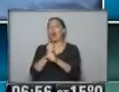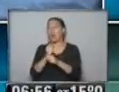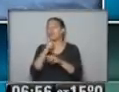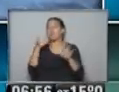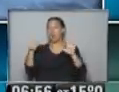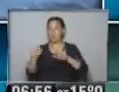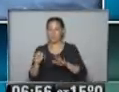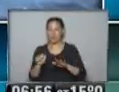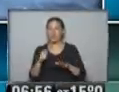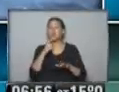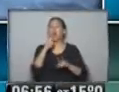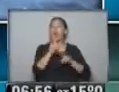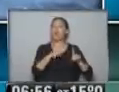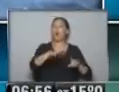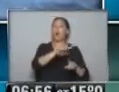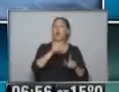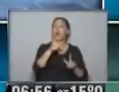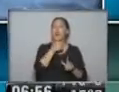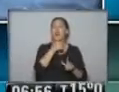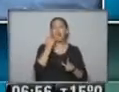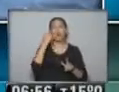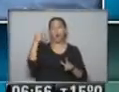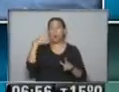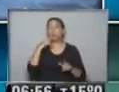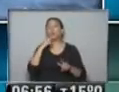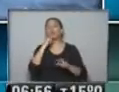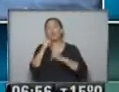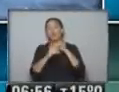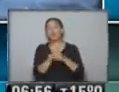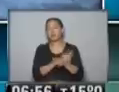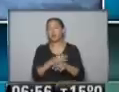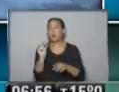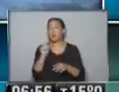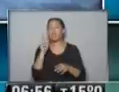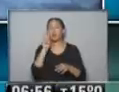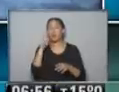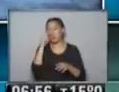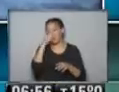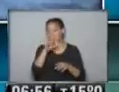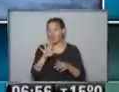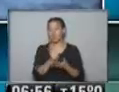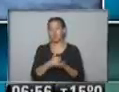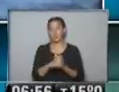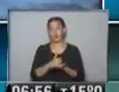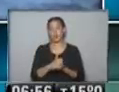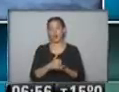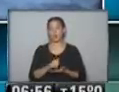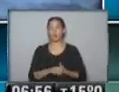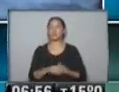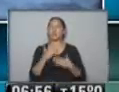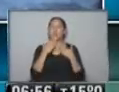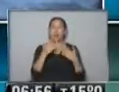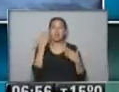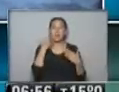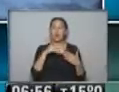Nadia, que siguen sin agua y sin luz. Estaremos desarrollando estos temas en minutos en Visión 7. Los esperamos. Gracias, Patricia. Y aquí tenemos